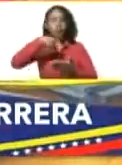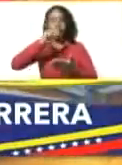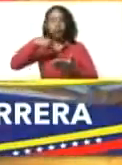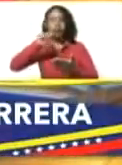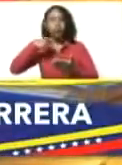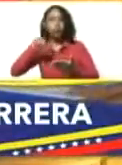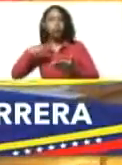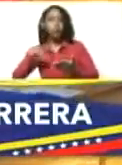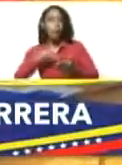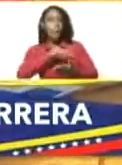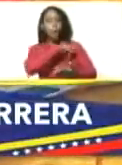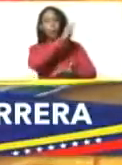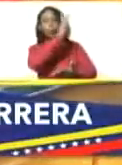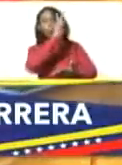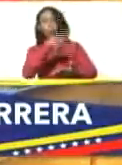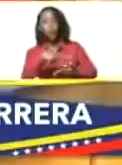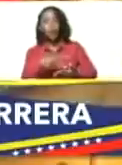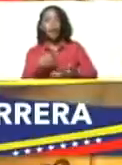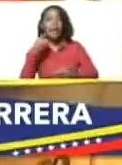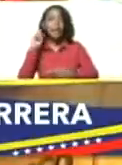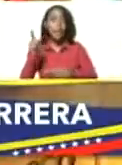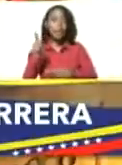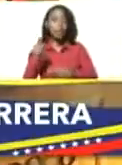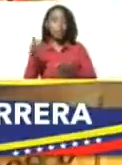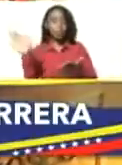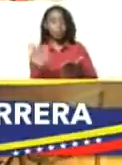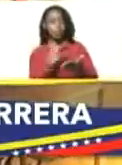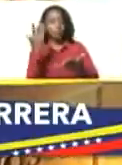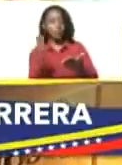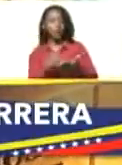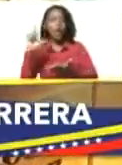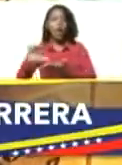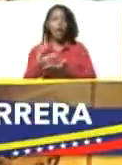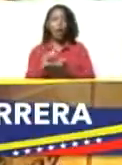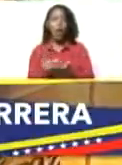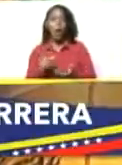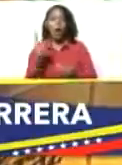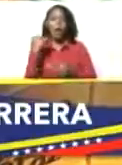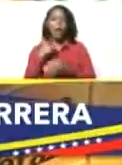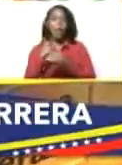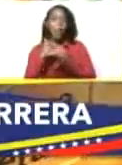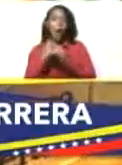hizo de su poesía, hizo de sus páginas y de sus libros un apostolado.